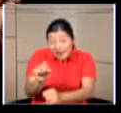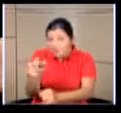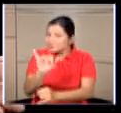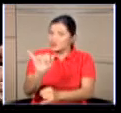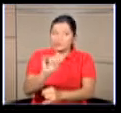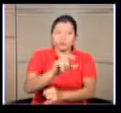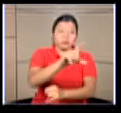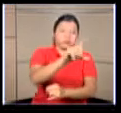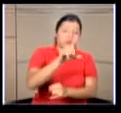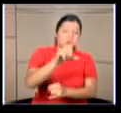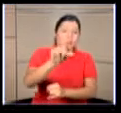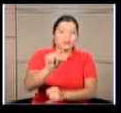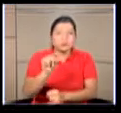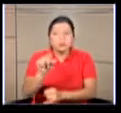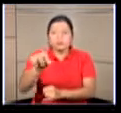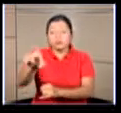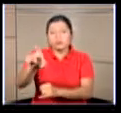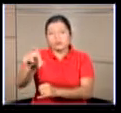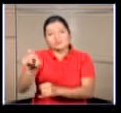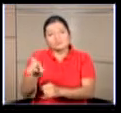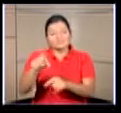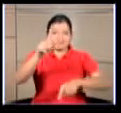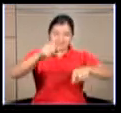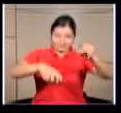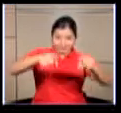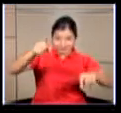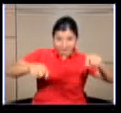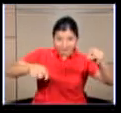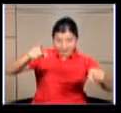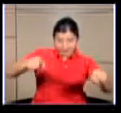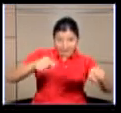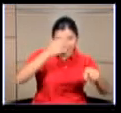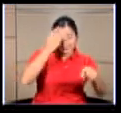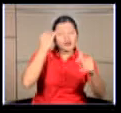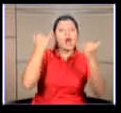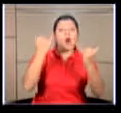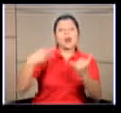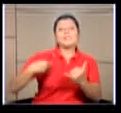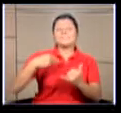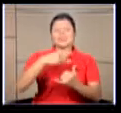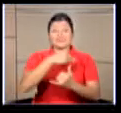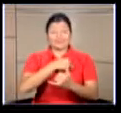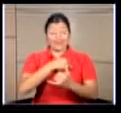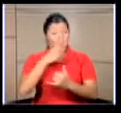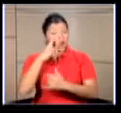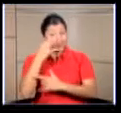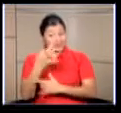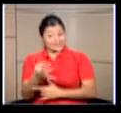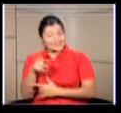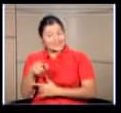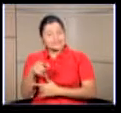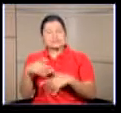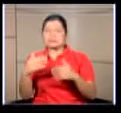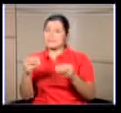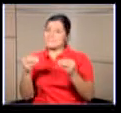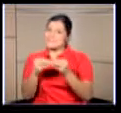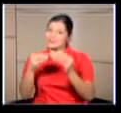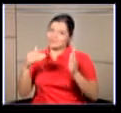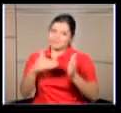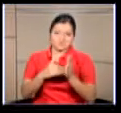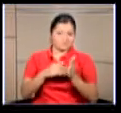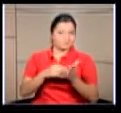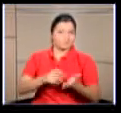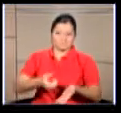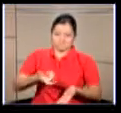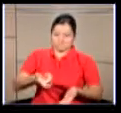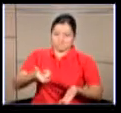un 2% tal vez de lo que originalmente se planteó. En el caso del Ministerio de Hacienda propiamente, que es el ministerio más afectado por los recortes, hay